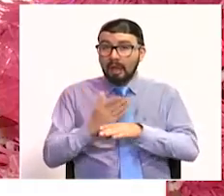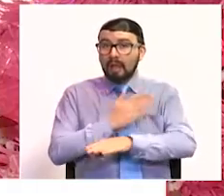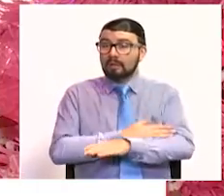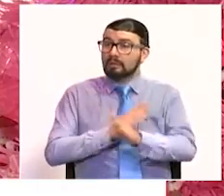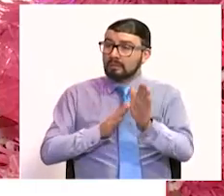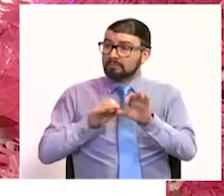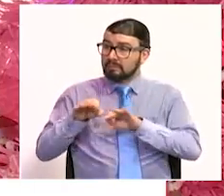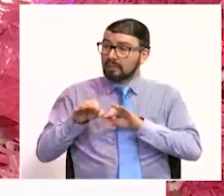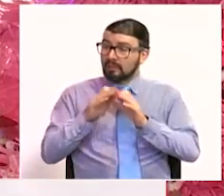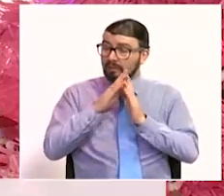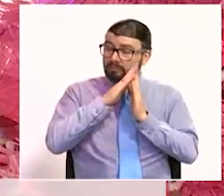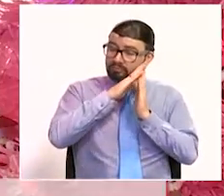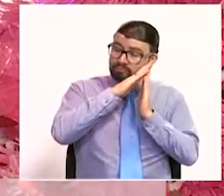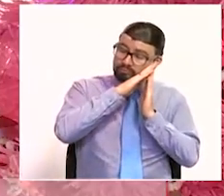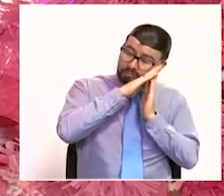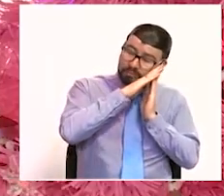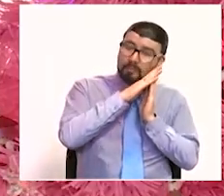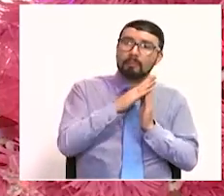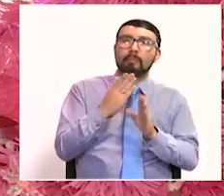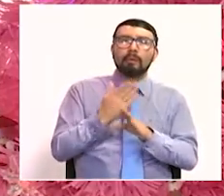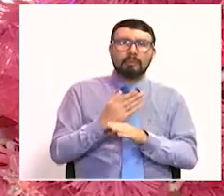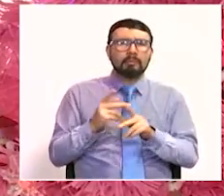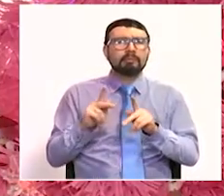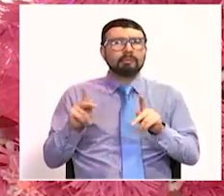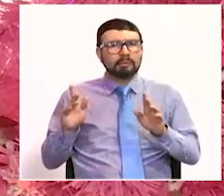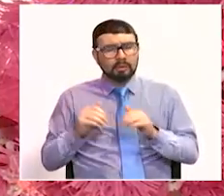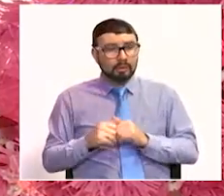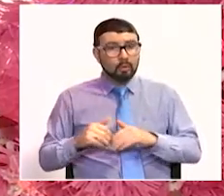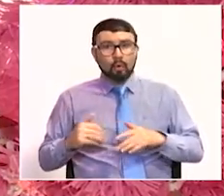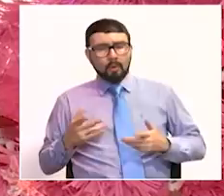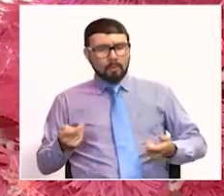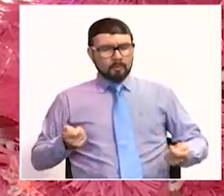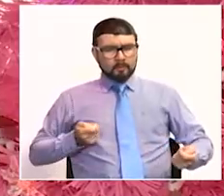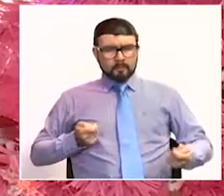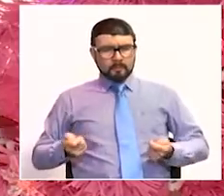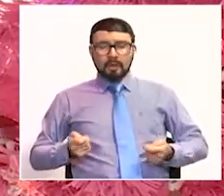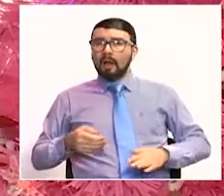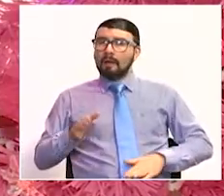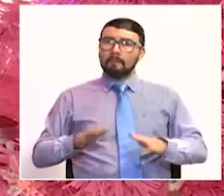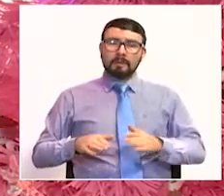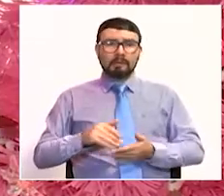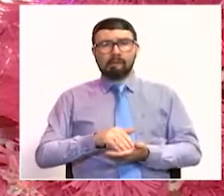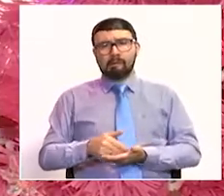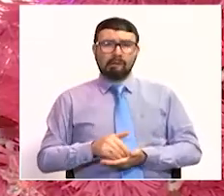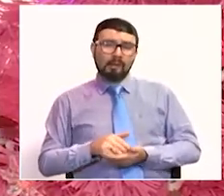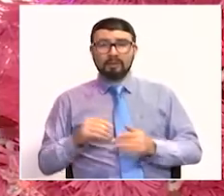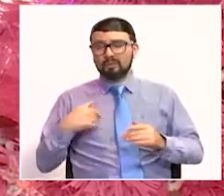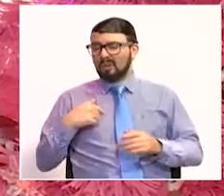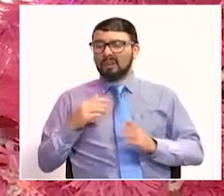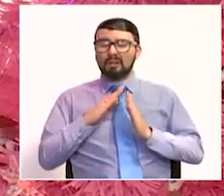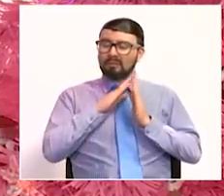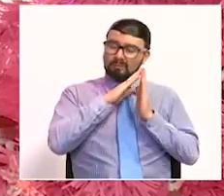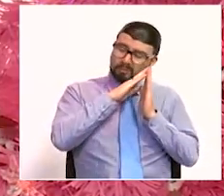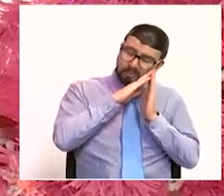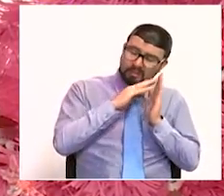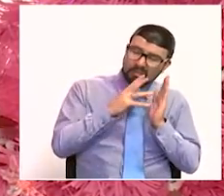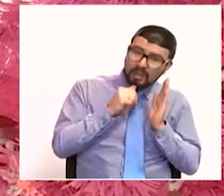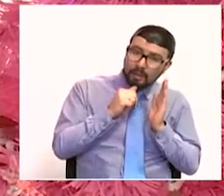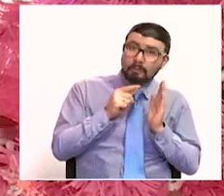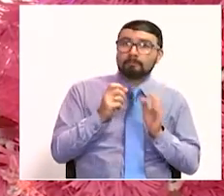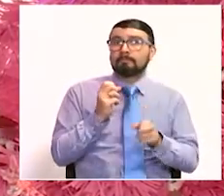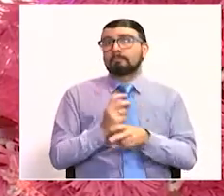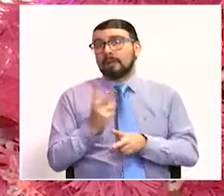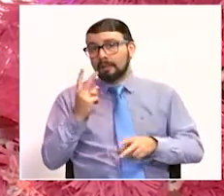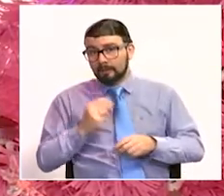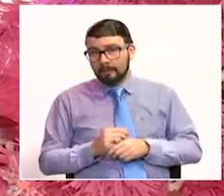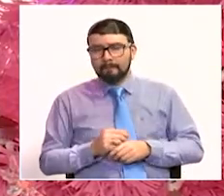grandes que tenían las personas. ¿Cómo podemos regular ese sueño? ¿Por qué es tan delicado no dormir? Y todo esto va a estar, digamos